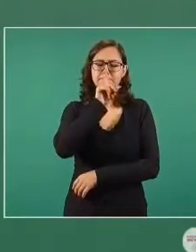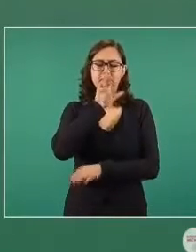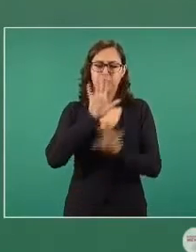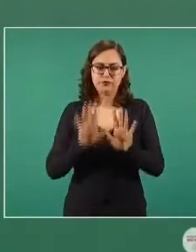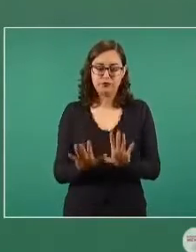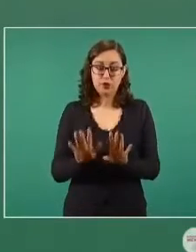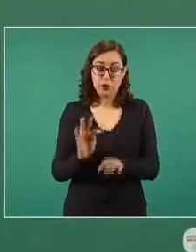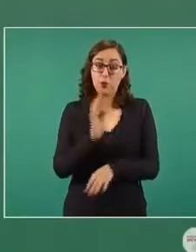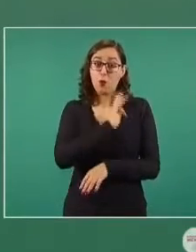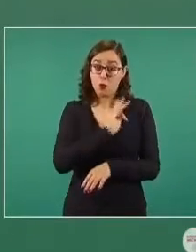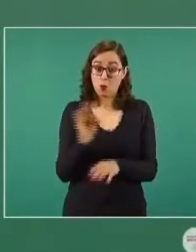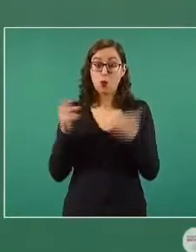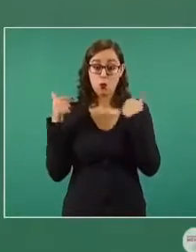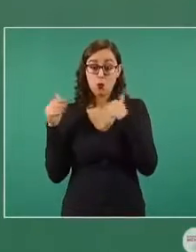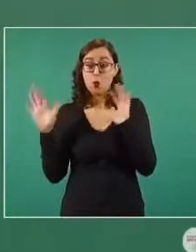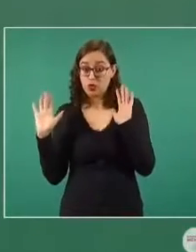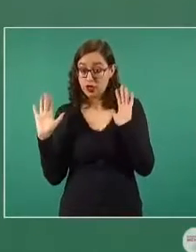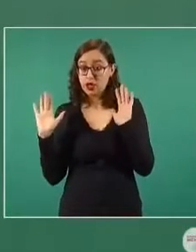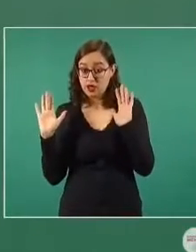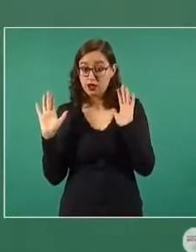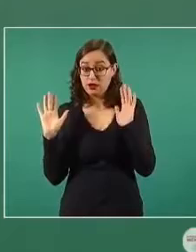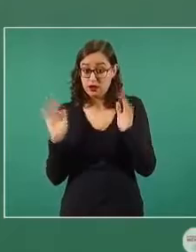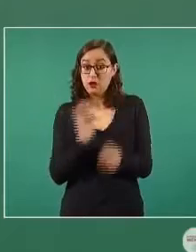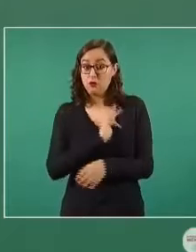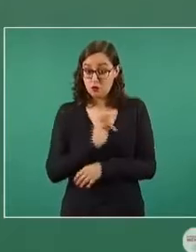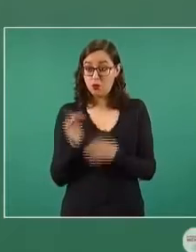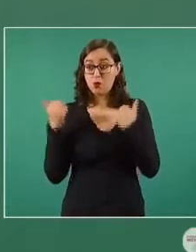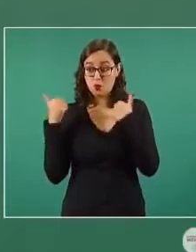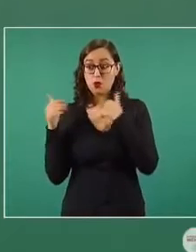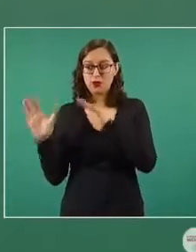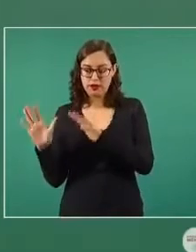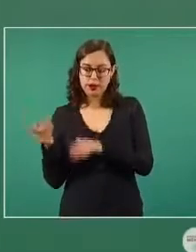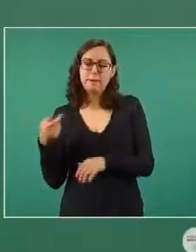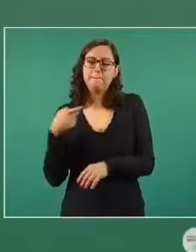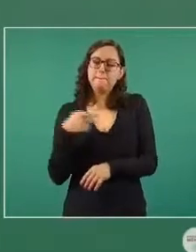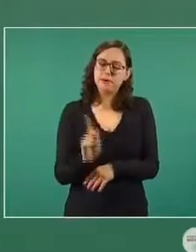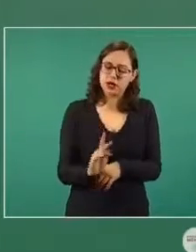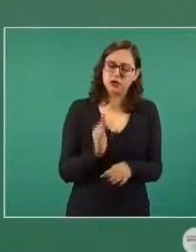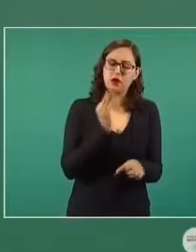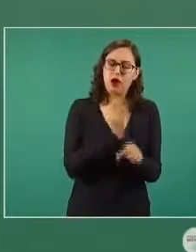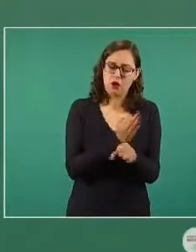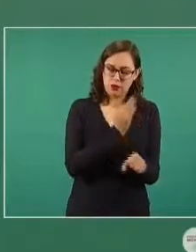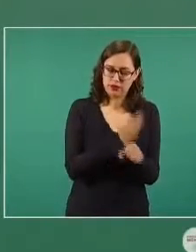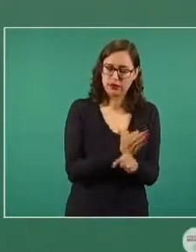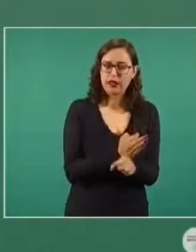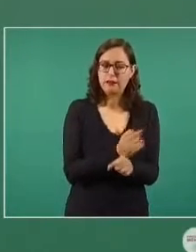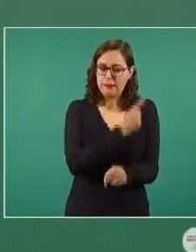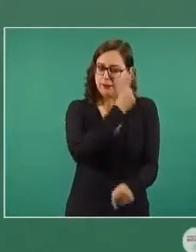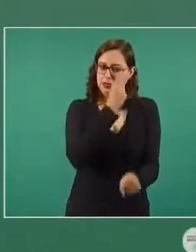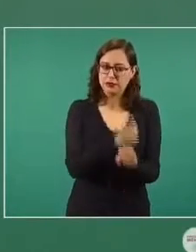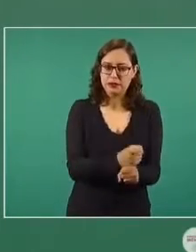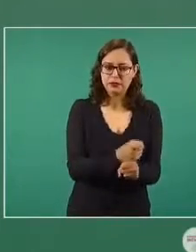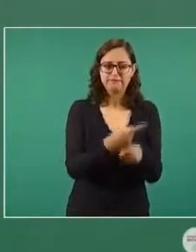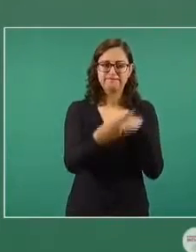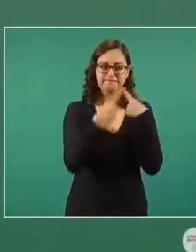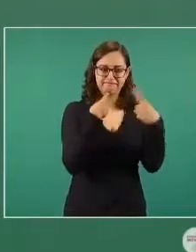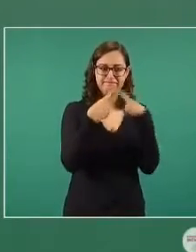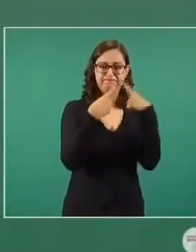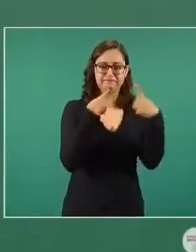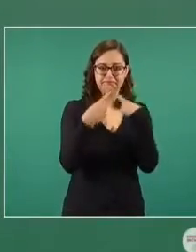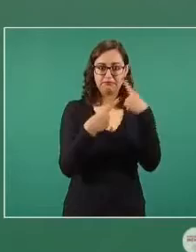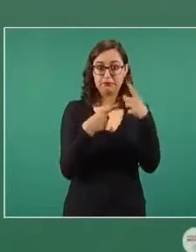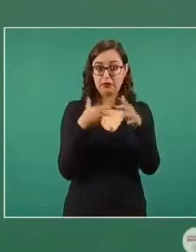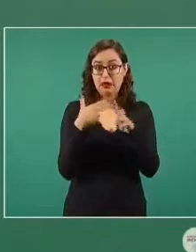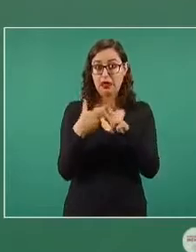opción cuando hay estas controversias en el tratado. Pero no creo que se vaya